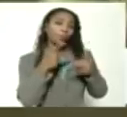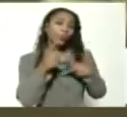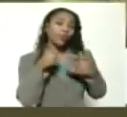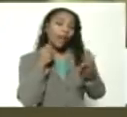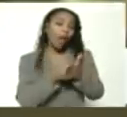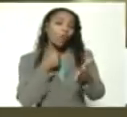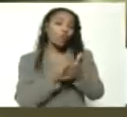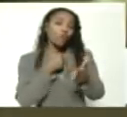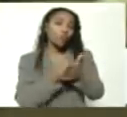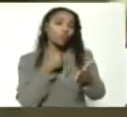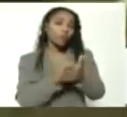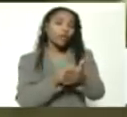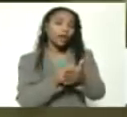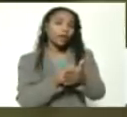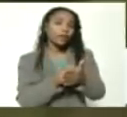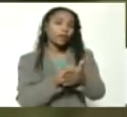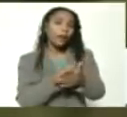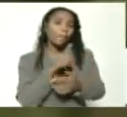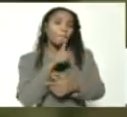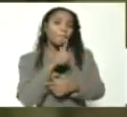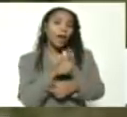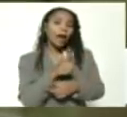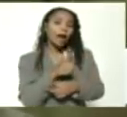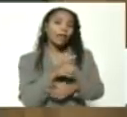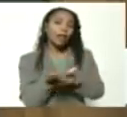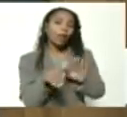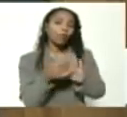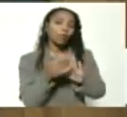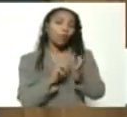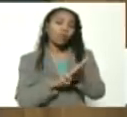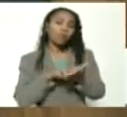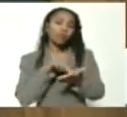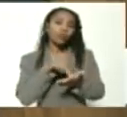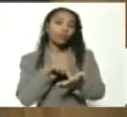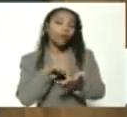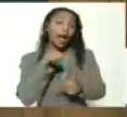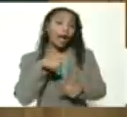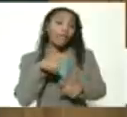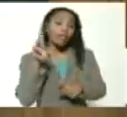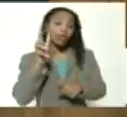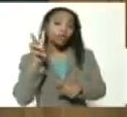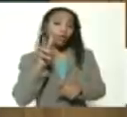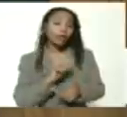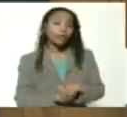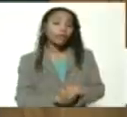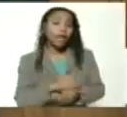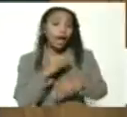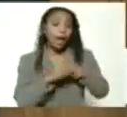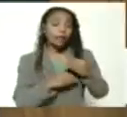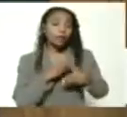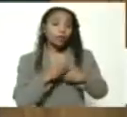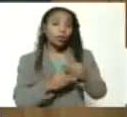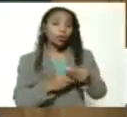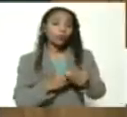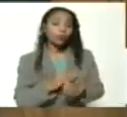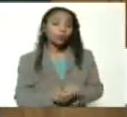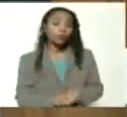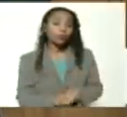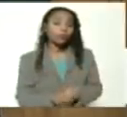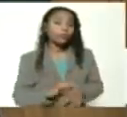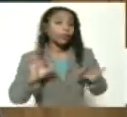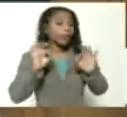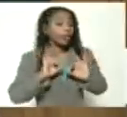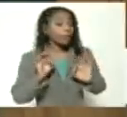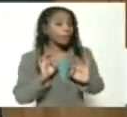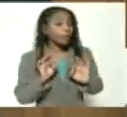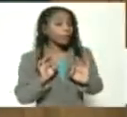lucha mal llamada de la contrainsurgencia, que en Venezuela hizo nada más y nada